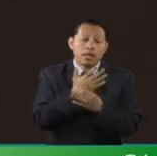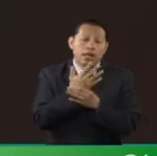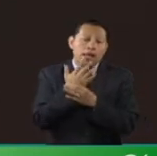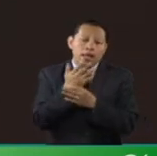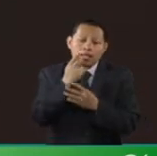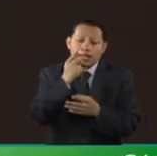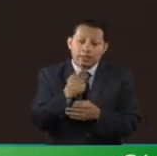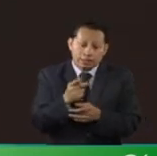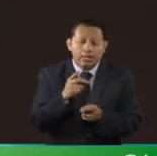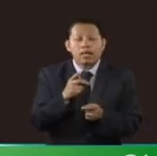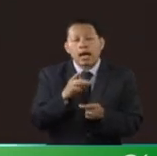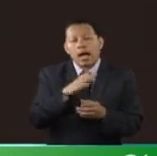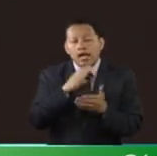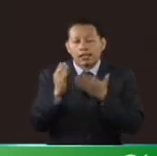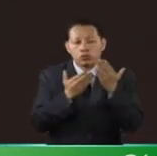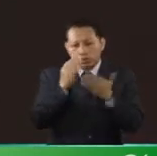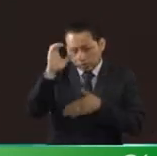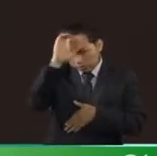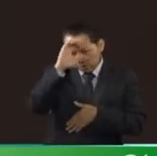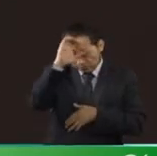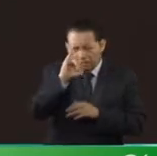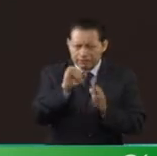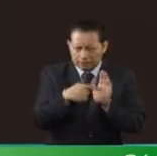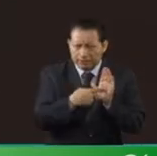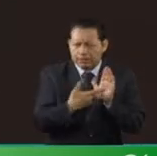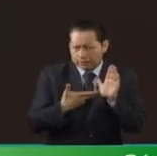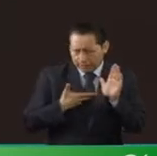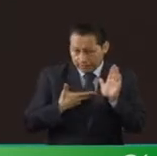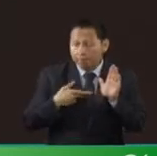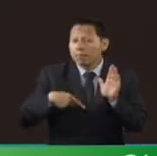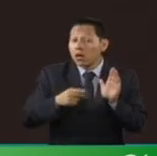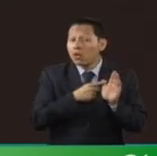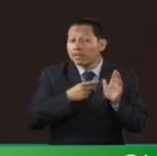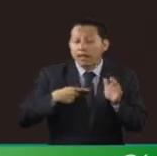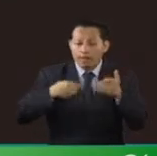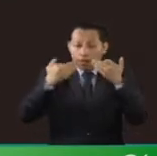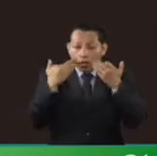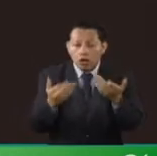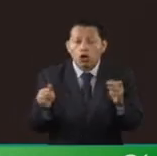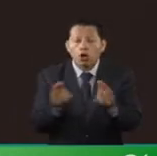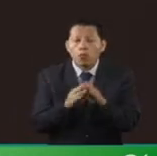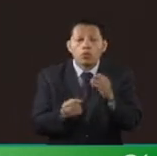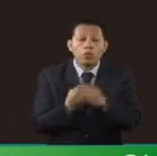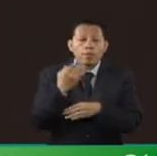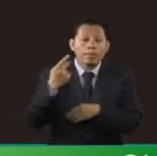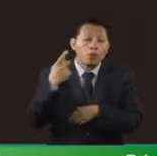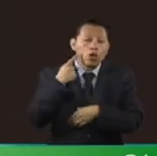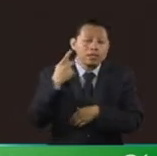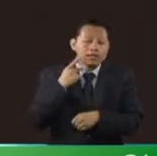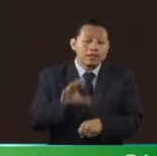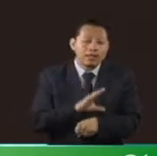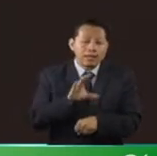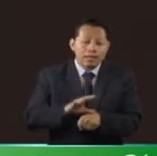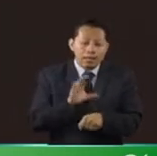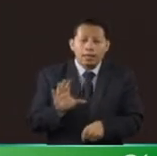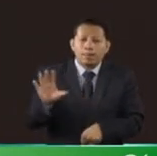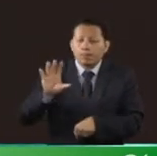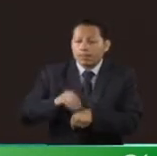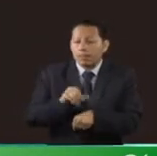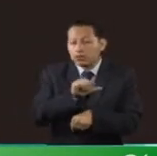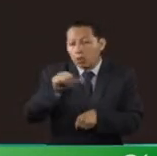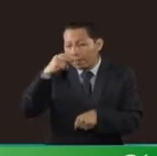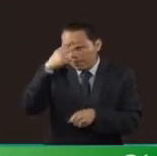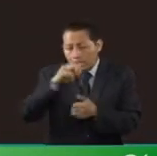una formación científica y la ha acreditado, debe demostrarlo creando una nueva política energética que permita a México adaptarse